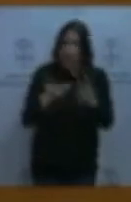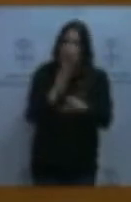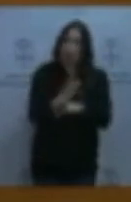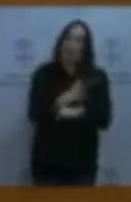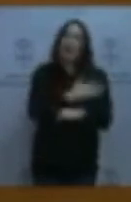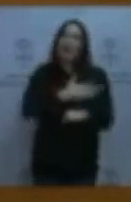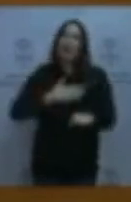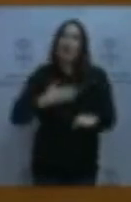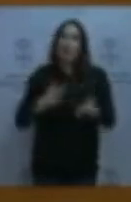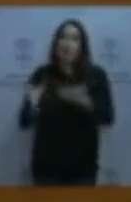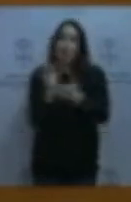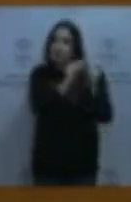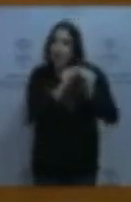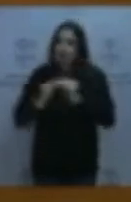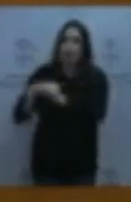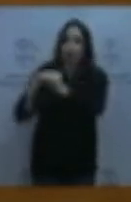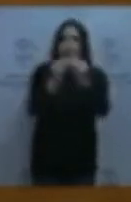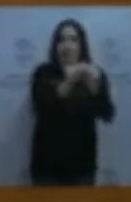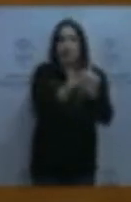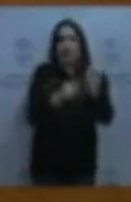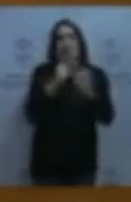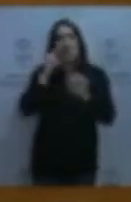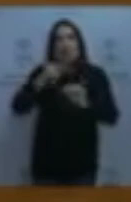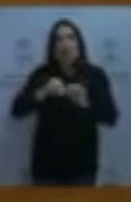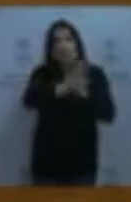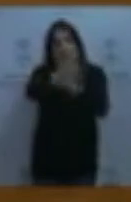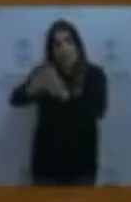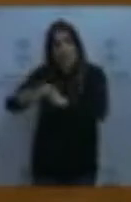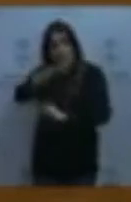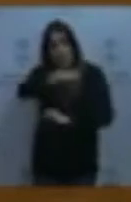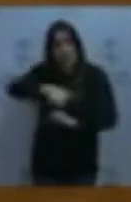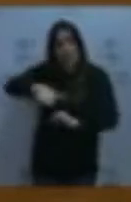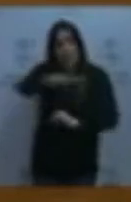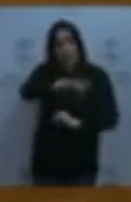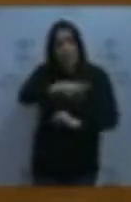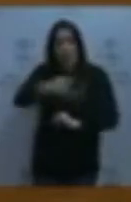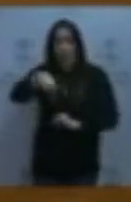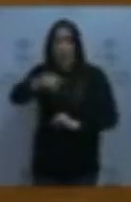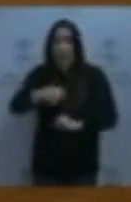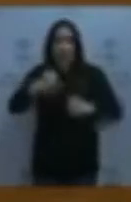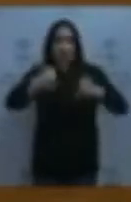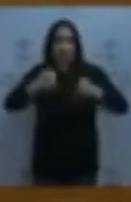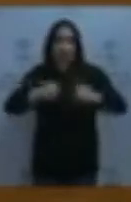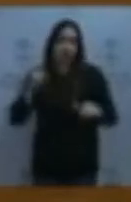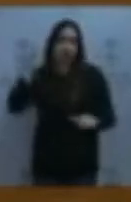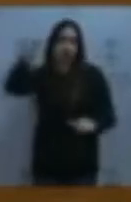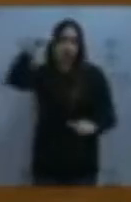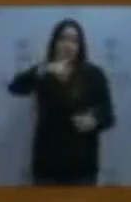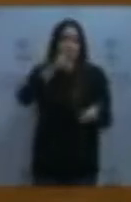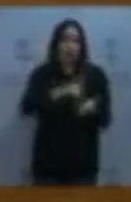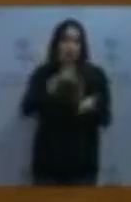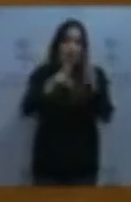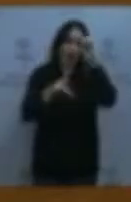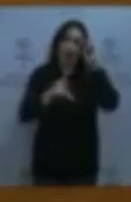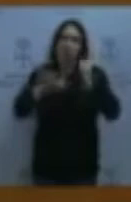que reconozca la que los vecinos de la zona lleven poniendo en riba la mesa desde que va a